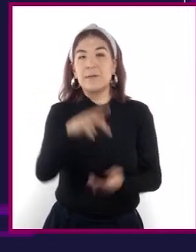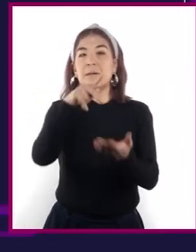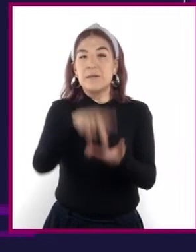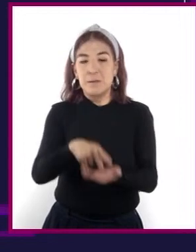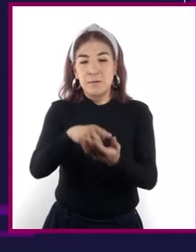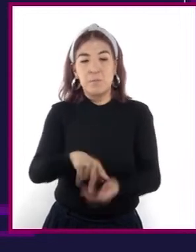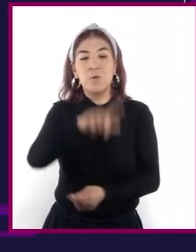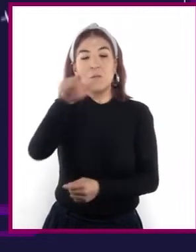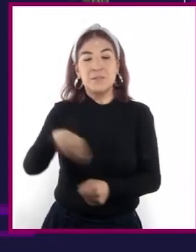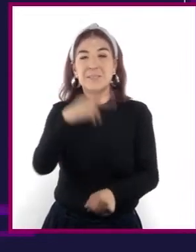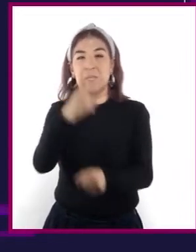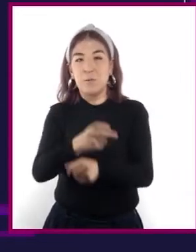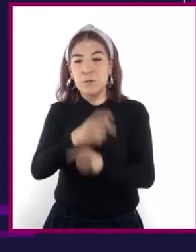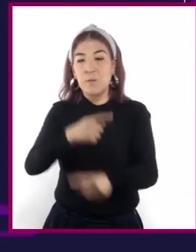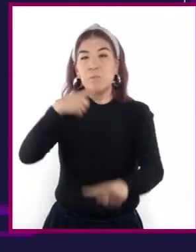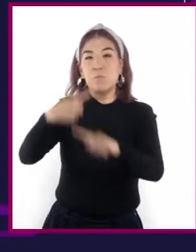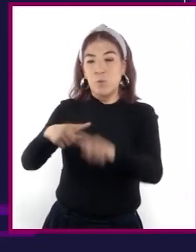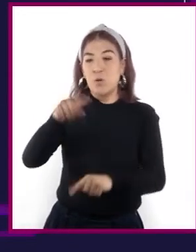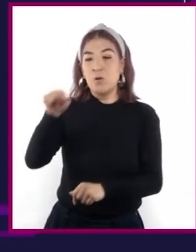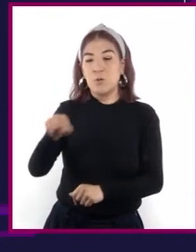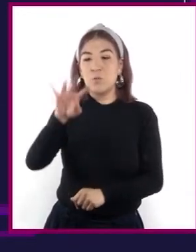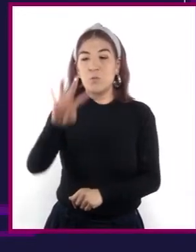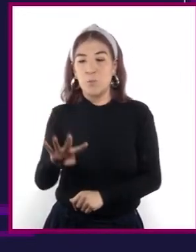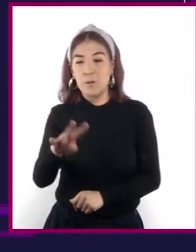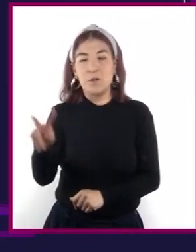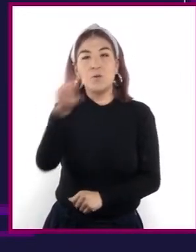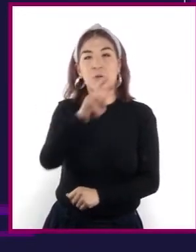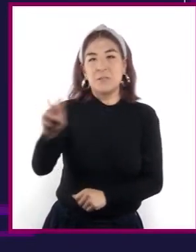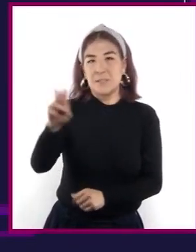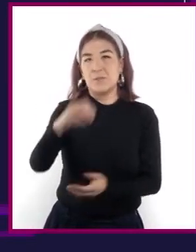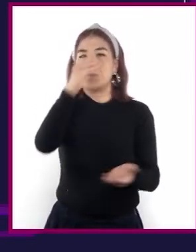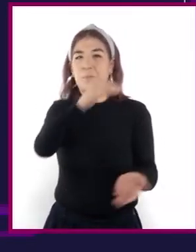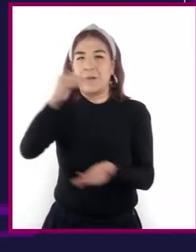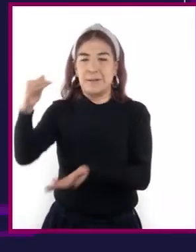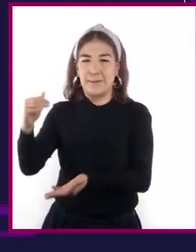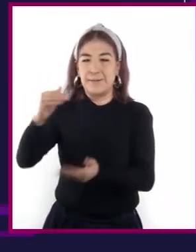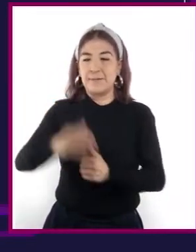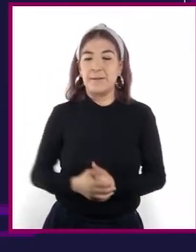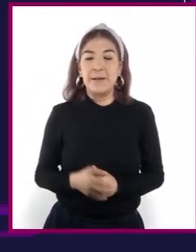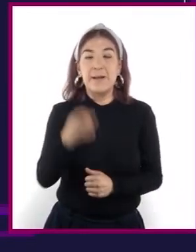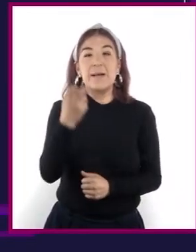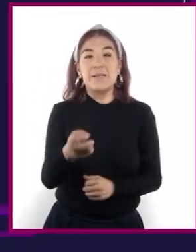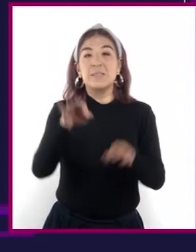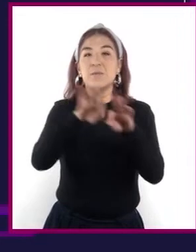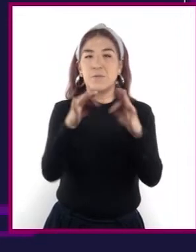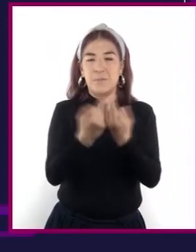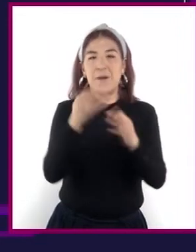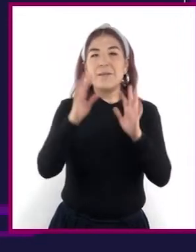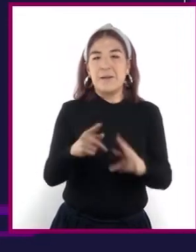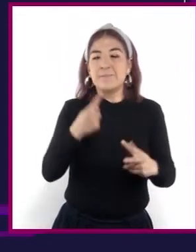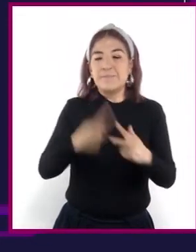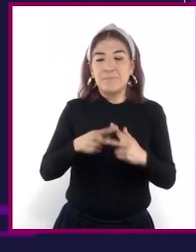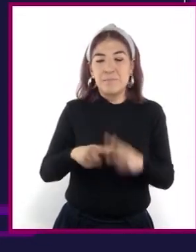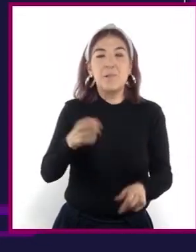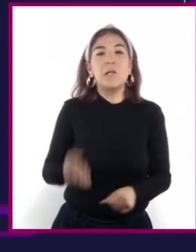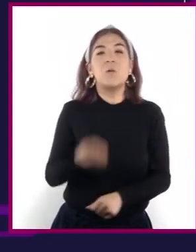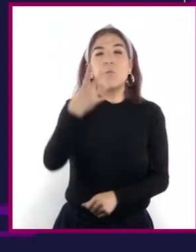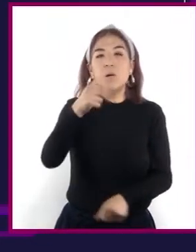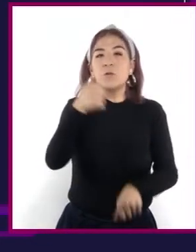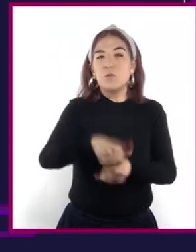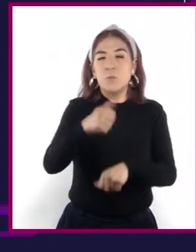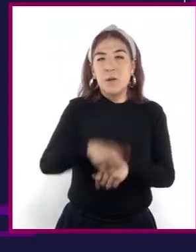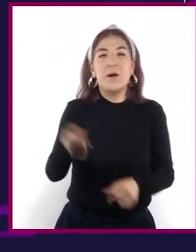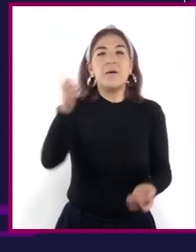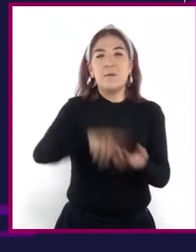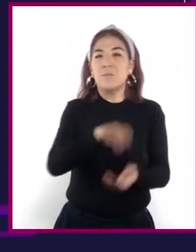se multiplica por 4 obteniendo 200 paquetes. Así, hemos calculado el número de paquetes que se